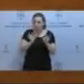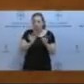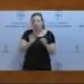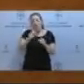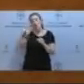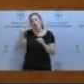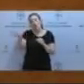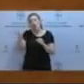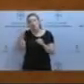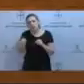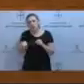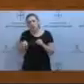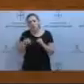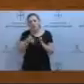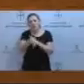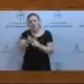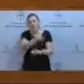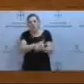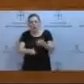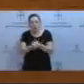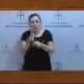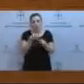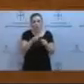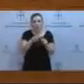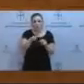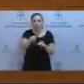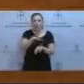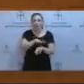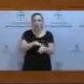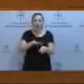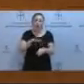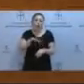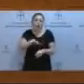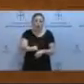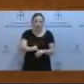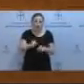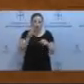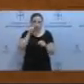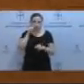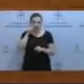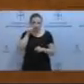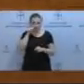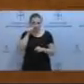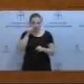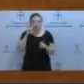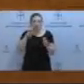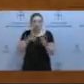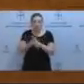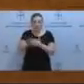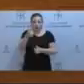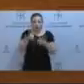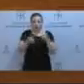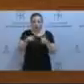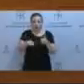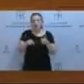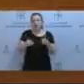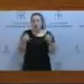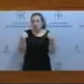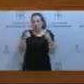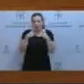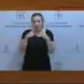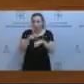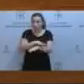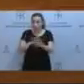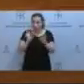de este barómetro que es prioridad política y gobernanza turística. Barómetro de competitividad en este tema, que eso sí atañe directamente al gobierno. Efectivamente, hay cosas en que atañen a